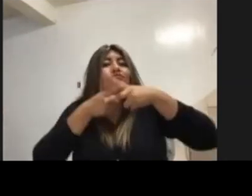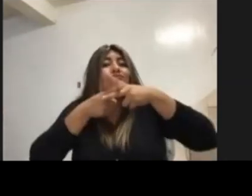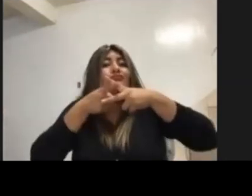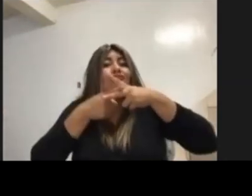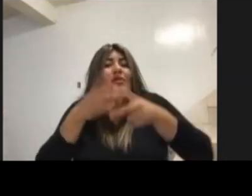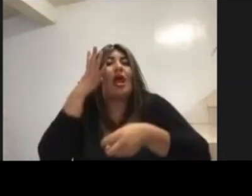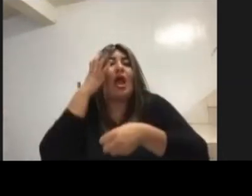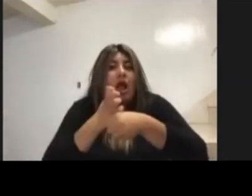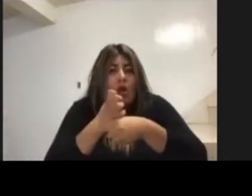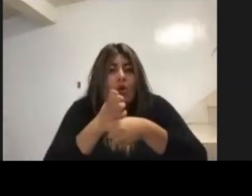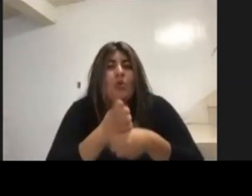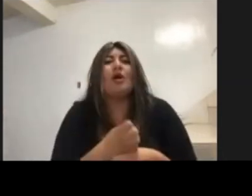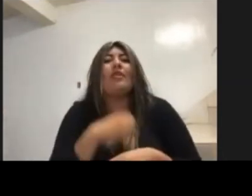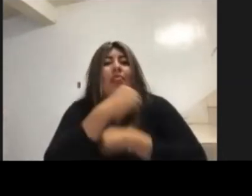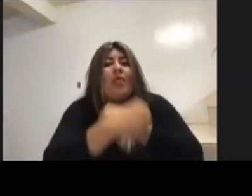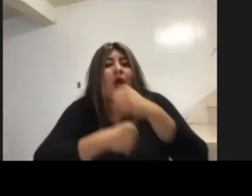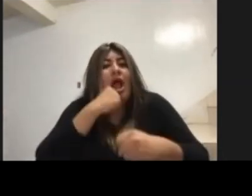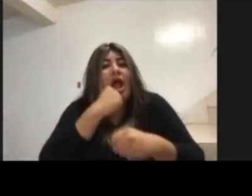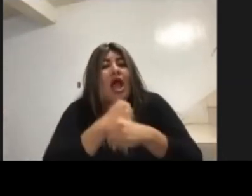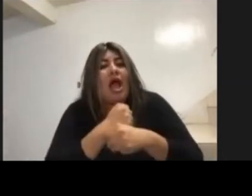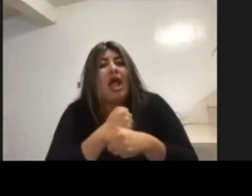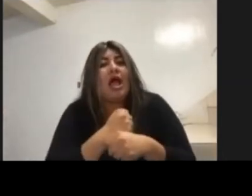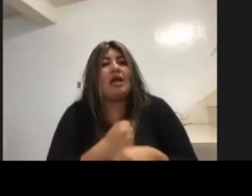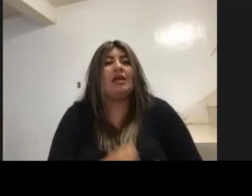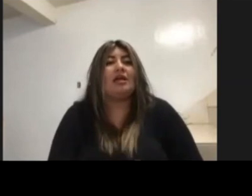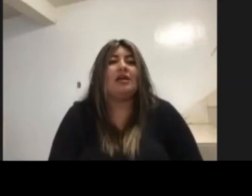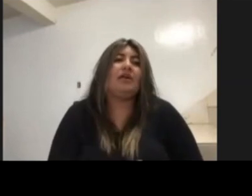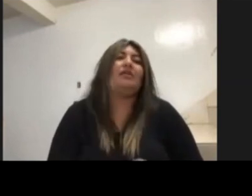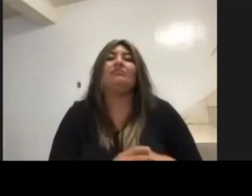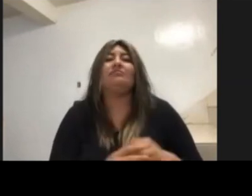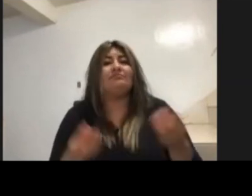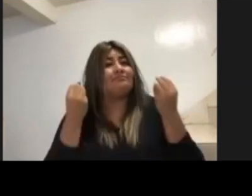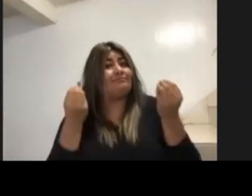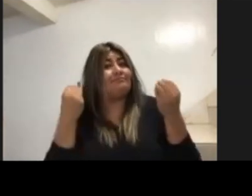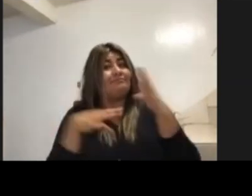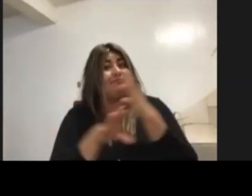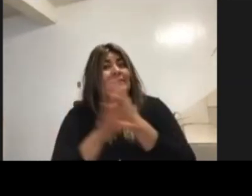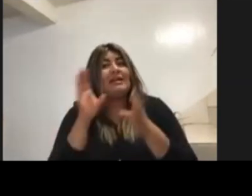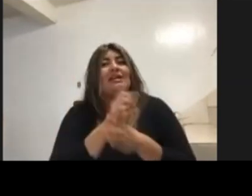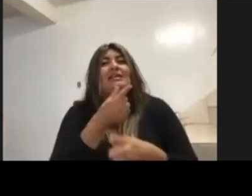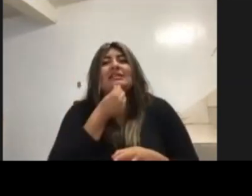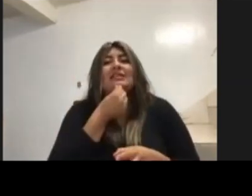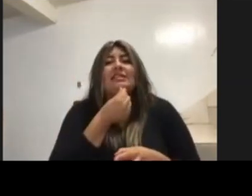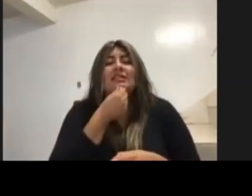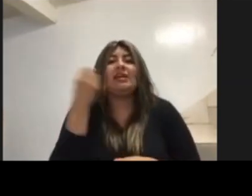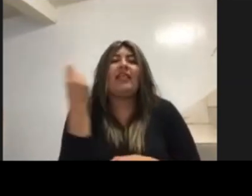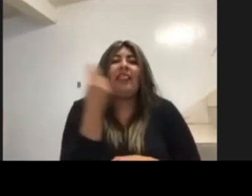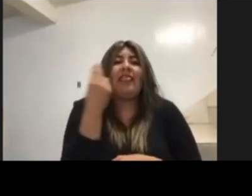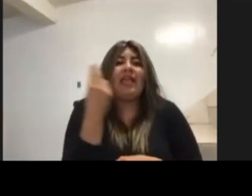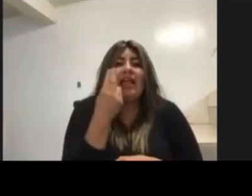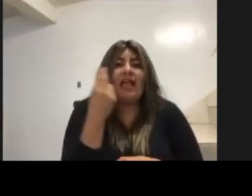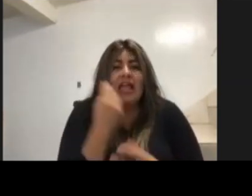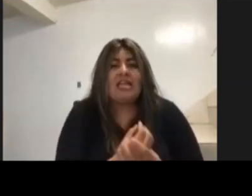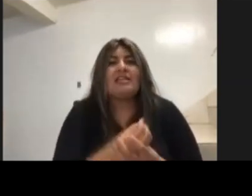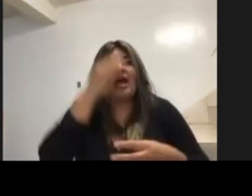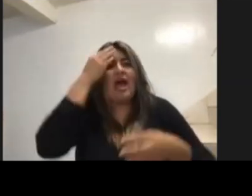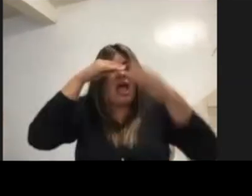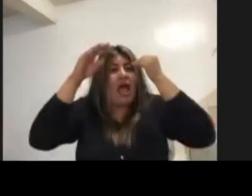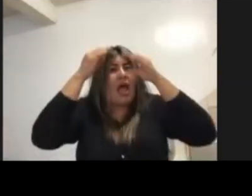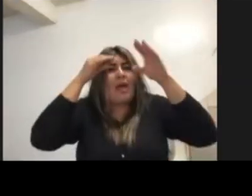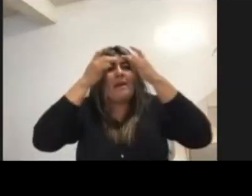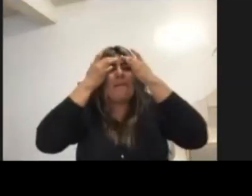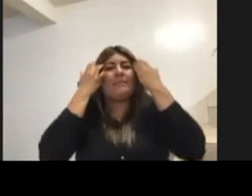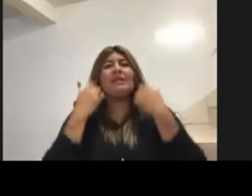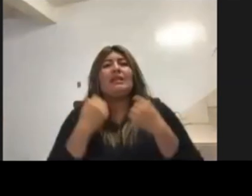en centenas, millares, fracciones, mil cosas. Aquí este chiquito necesita reforzar lo que es la